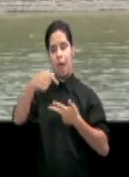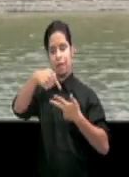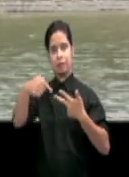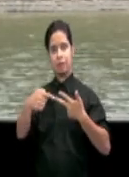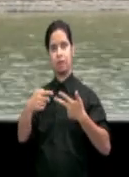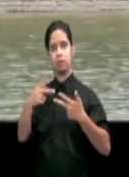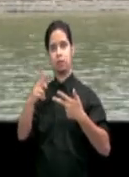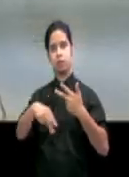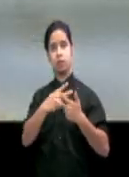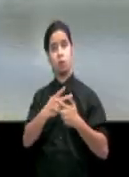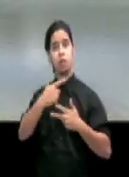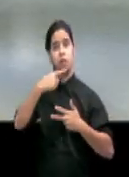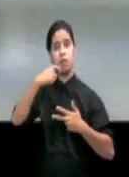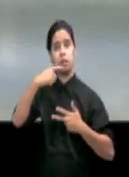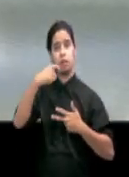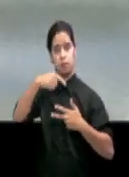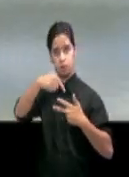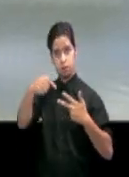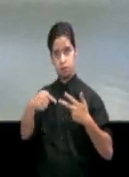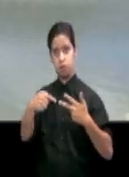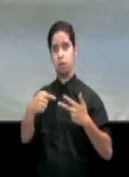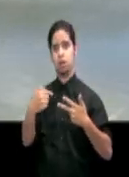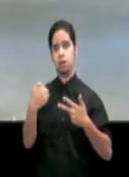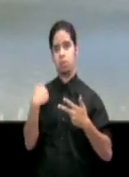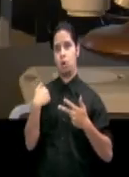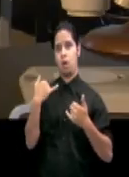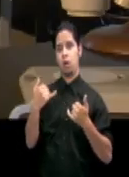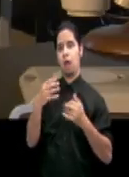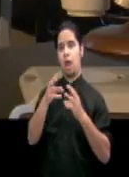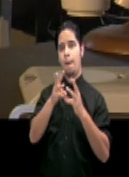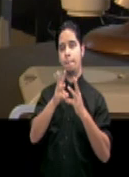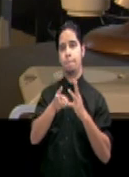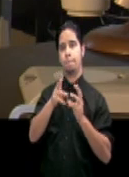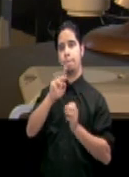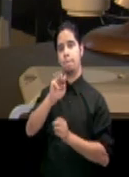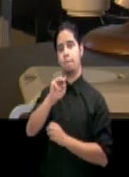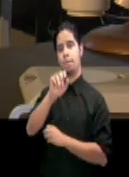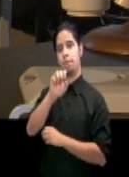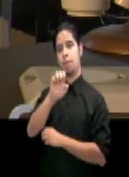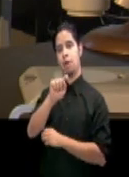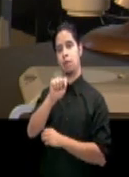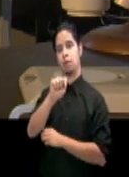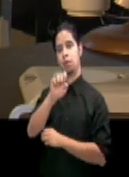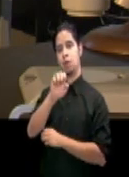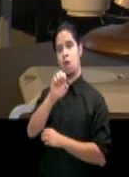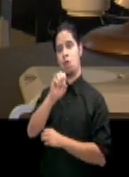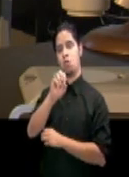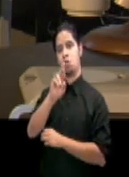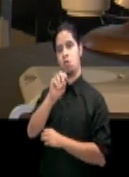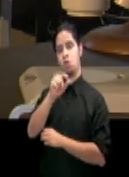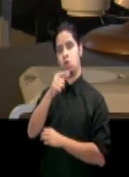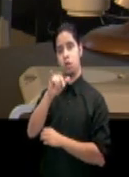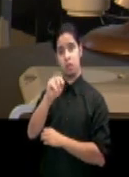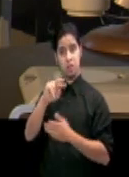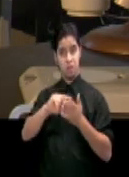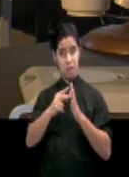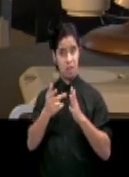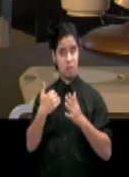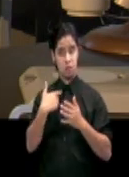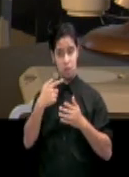reconocen, ya estamos entrando en la meteorológica, ya hay evidencia de que estos meses está lloviendo mucho menos de lo